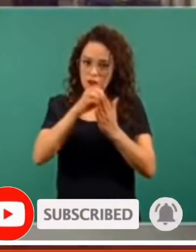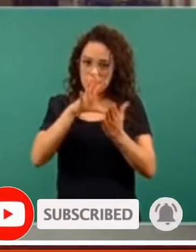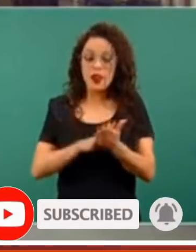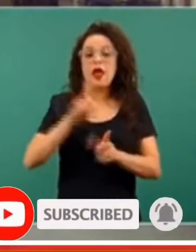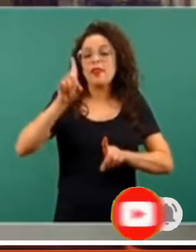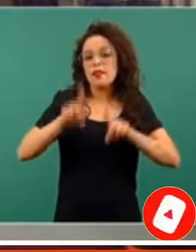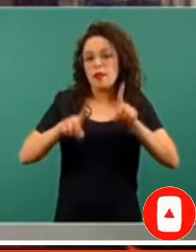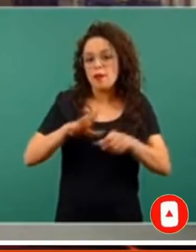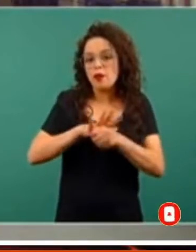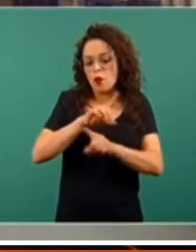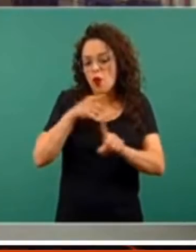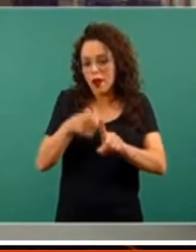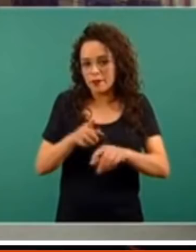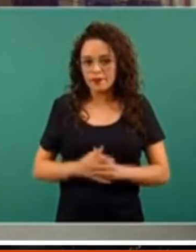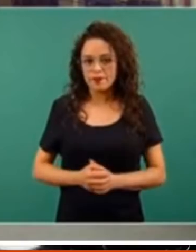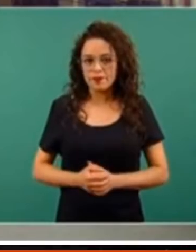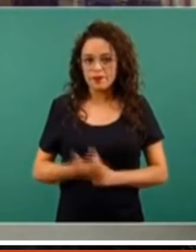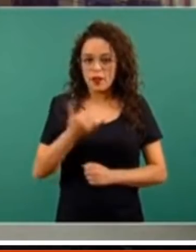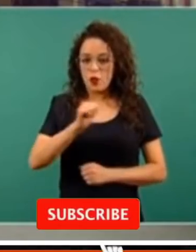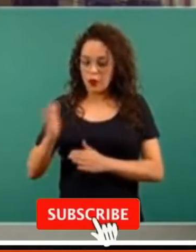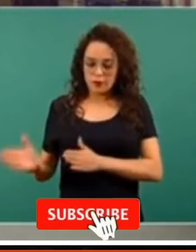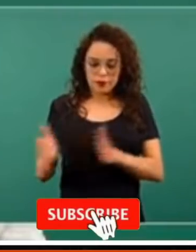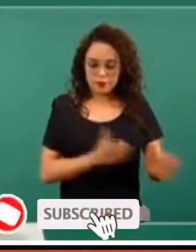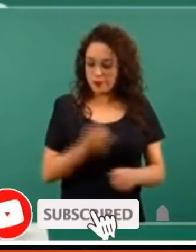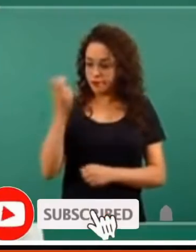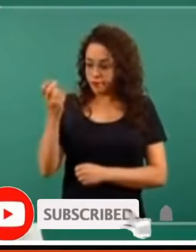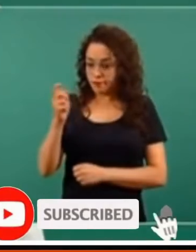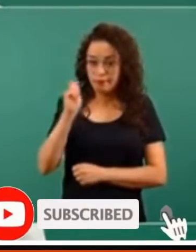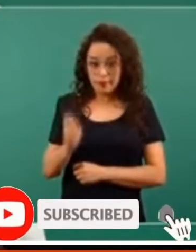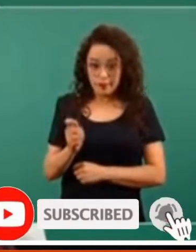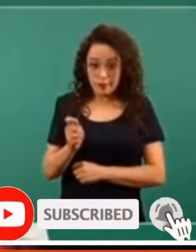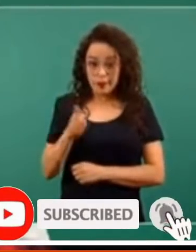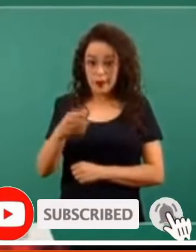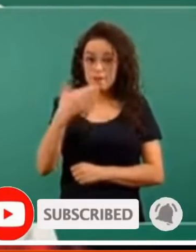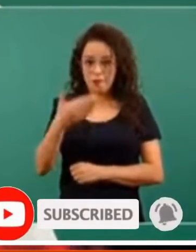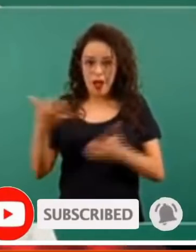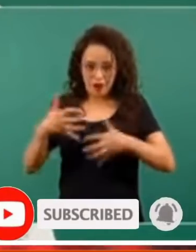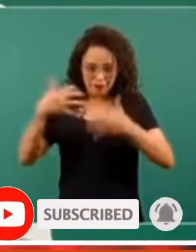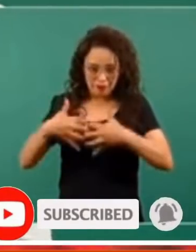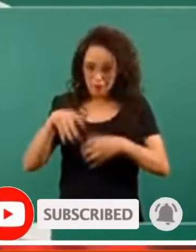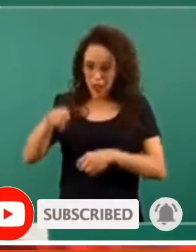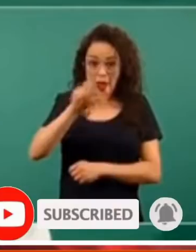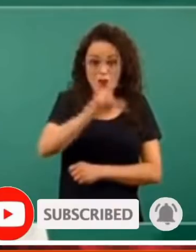dentro de ese altísimo estándar de las buenas prácticas de manufactura, las vacunas son las que tienen